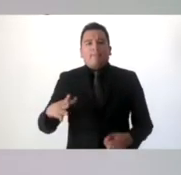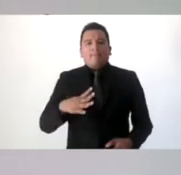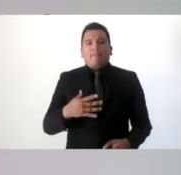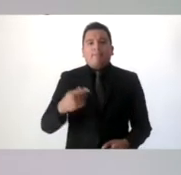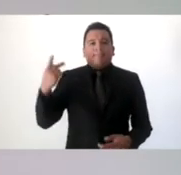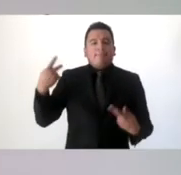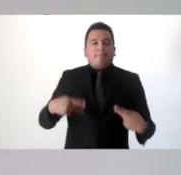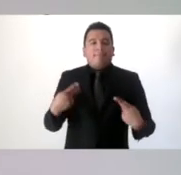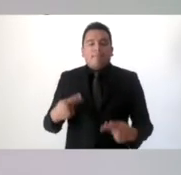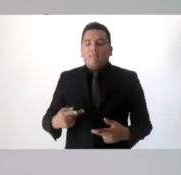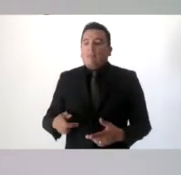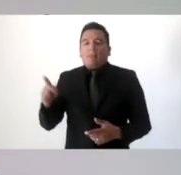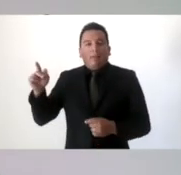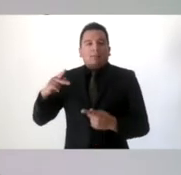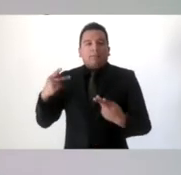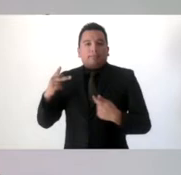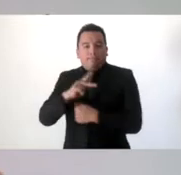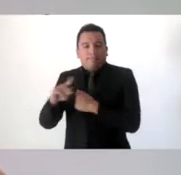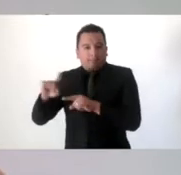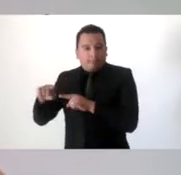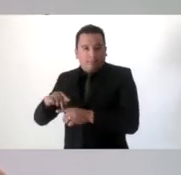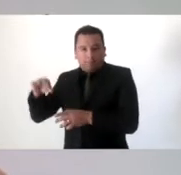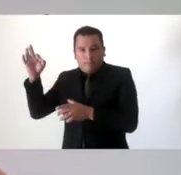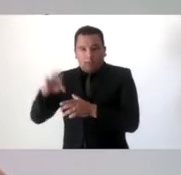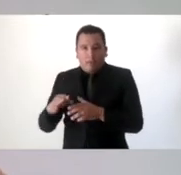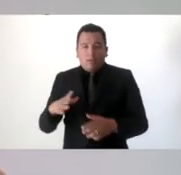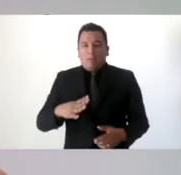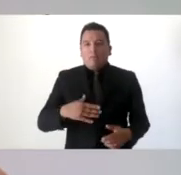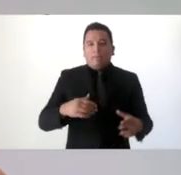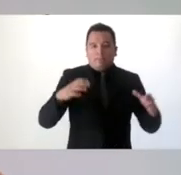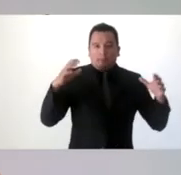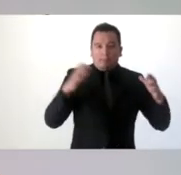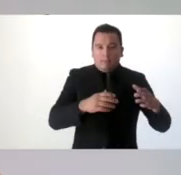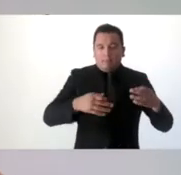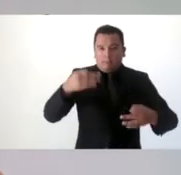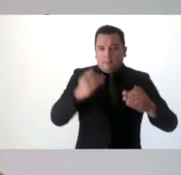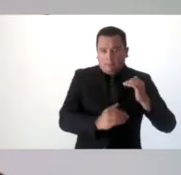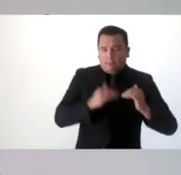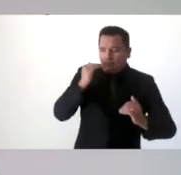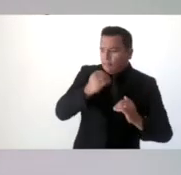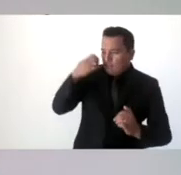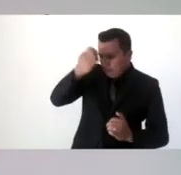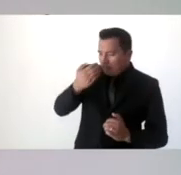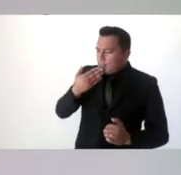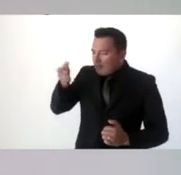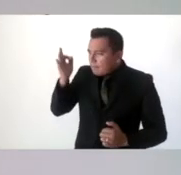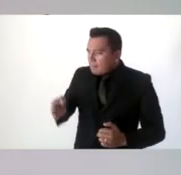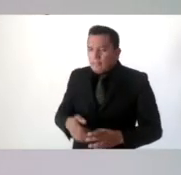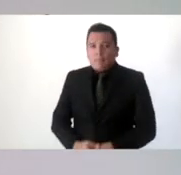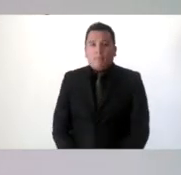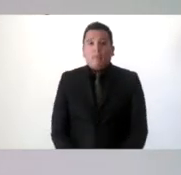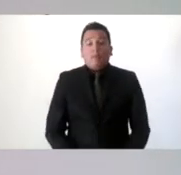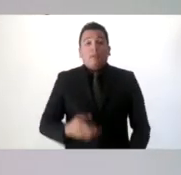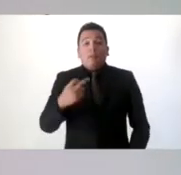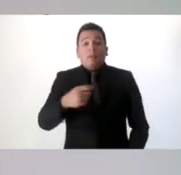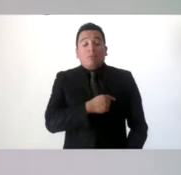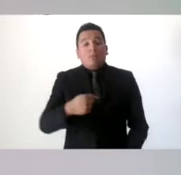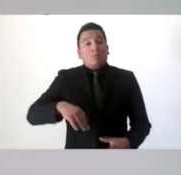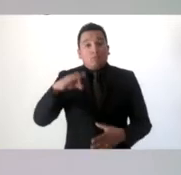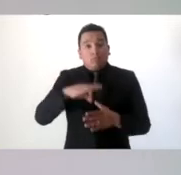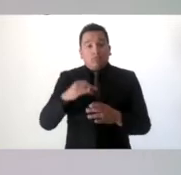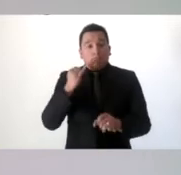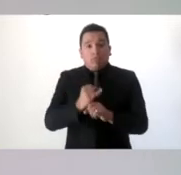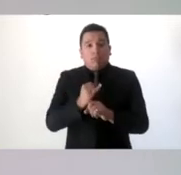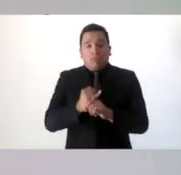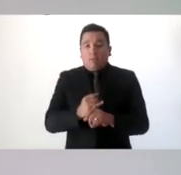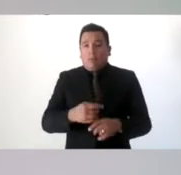por la Sala Superior. Entonces tienen que pasar varios, digamos, filtros de seguridad, incluso jurídica, para tener ya